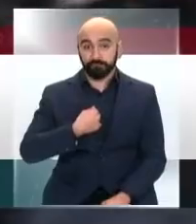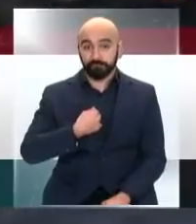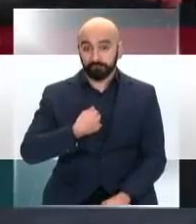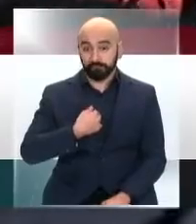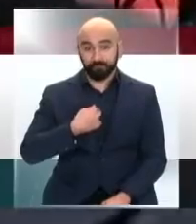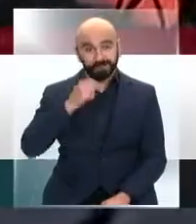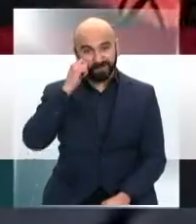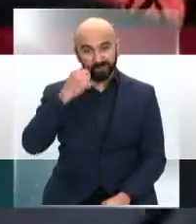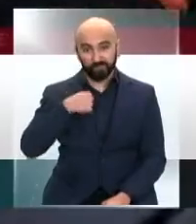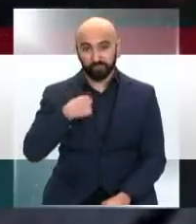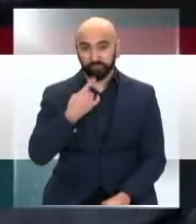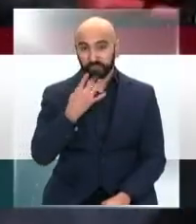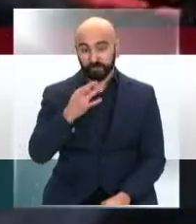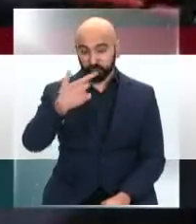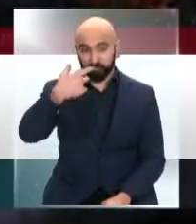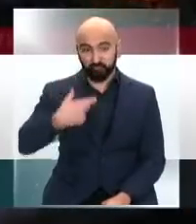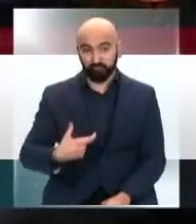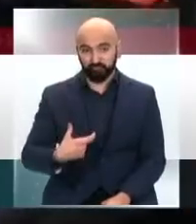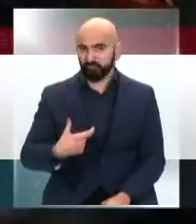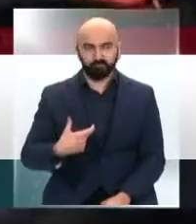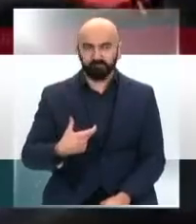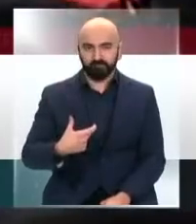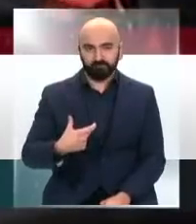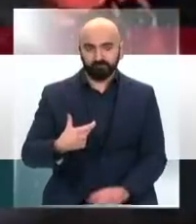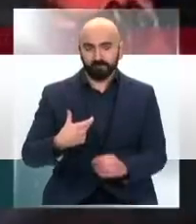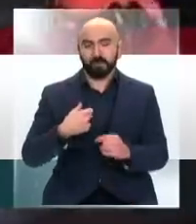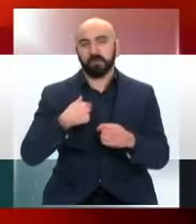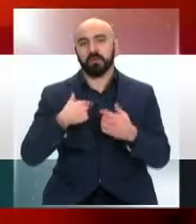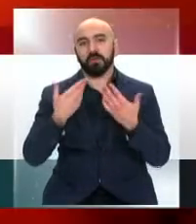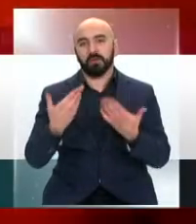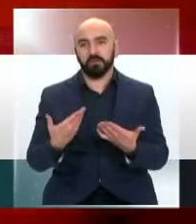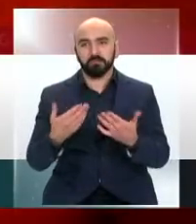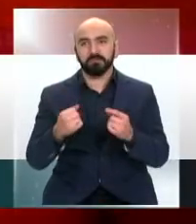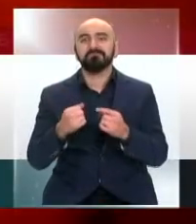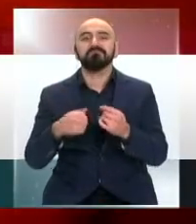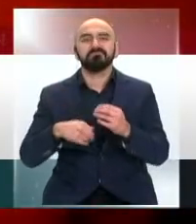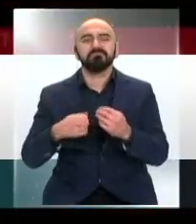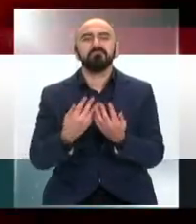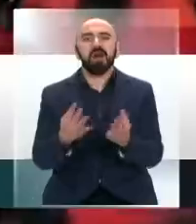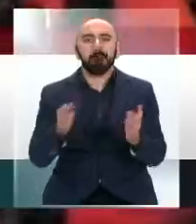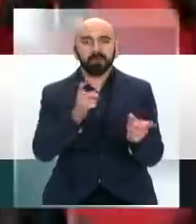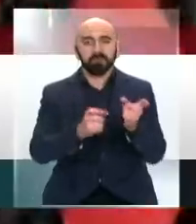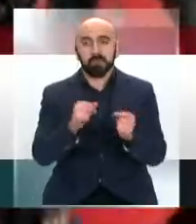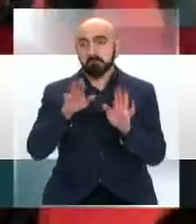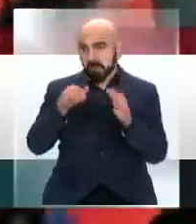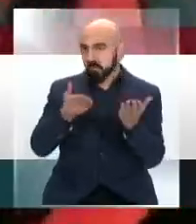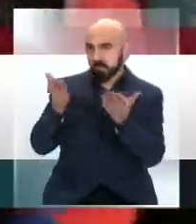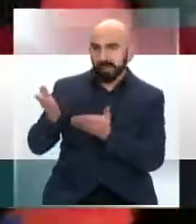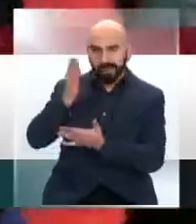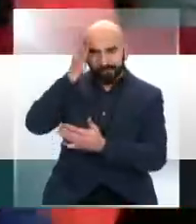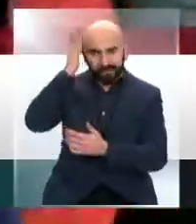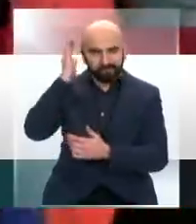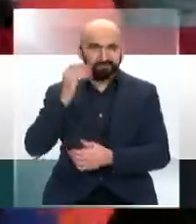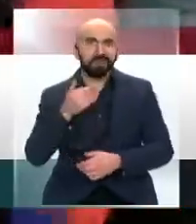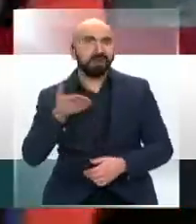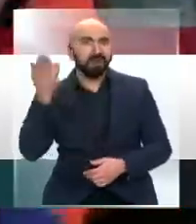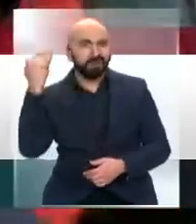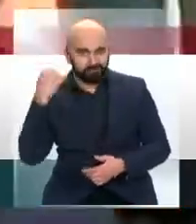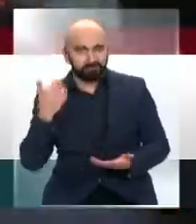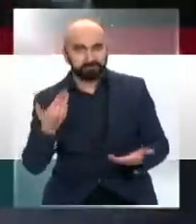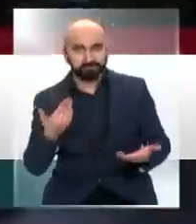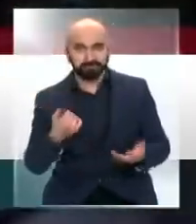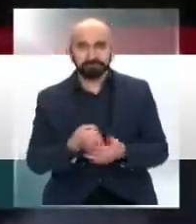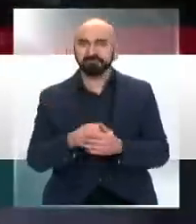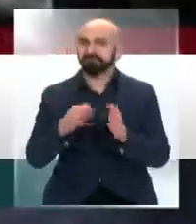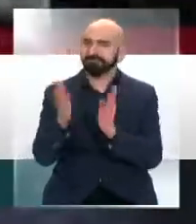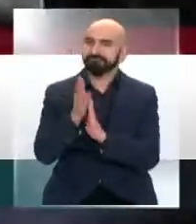no soy solo yo. Hoy día me toca estar al frente de esto, tal como antes lo estuvo la Bea, a quien le pido un aplauso gigante. Pero